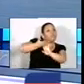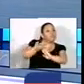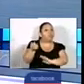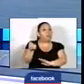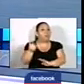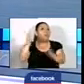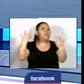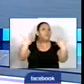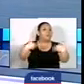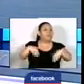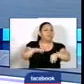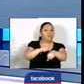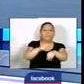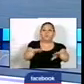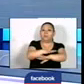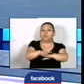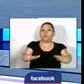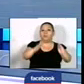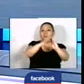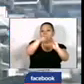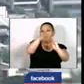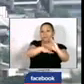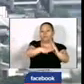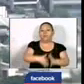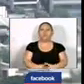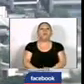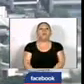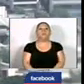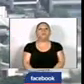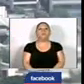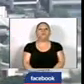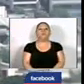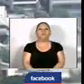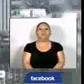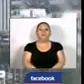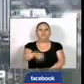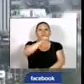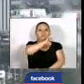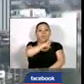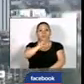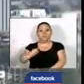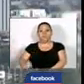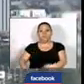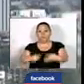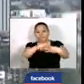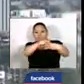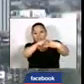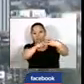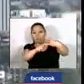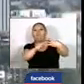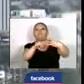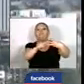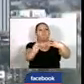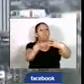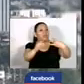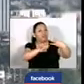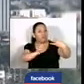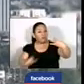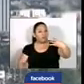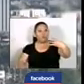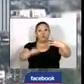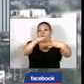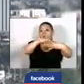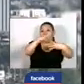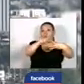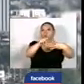COVID-19. Veamos. El Salvador se posiciona en el tercer lugar después de Honduras y